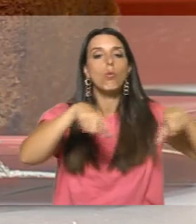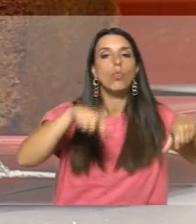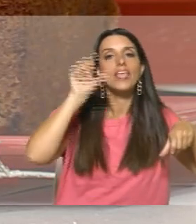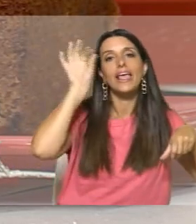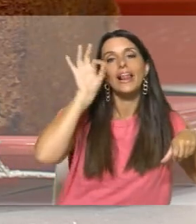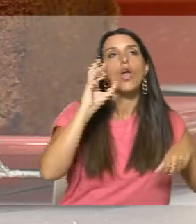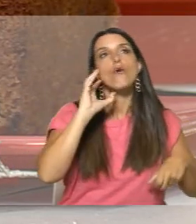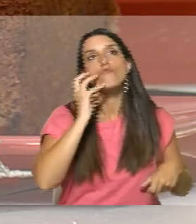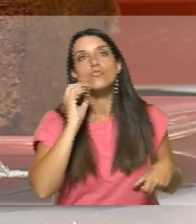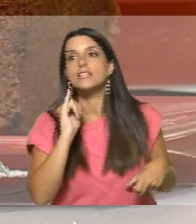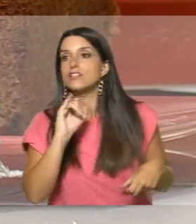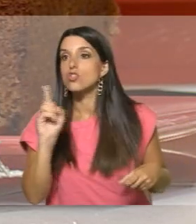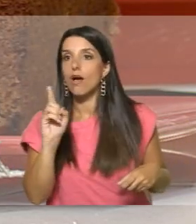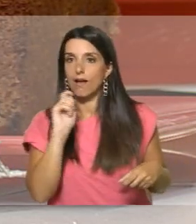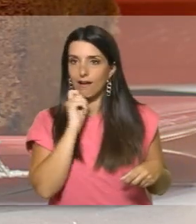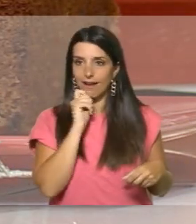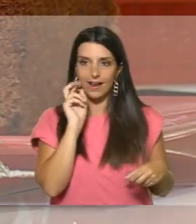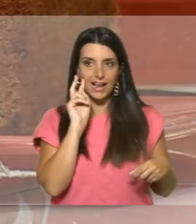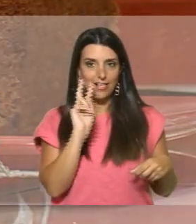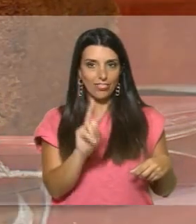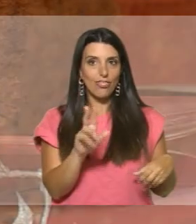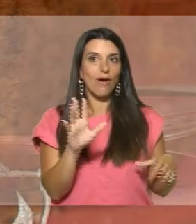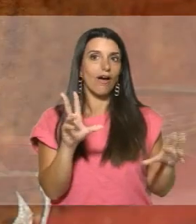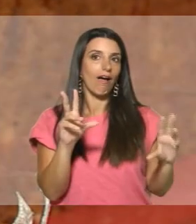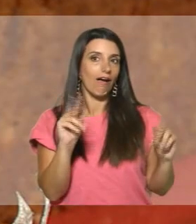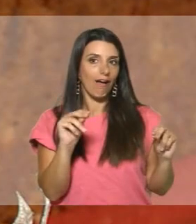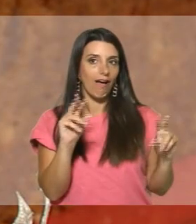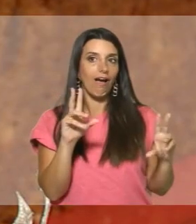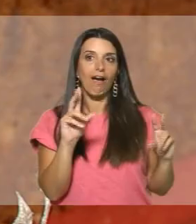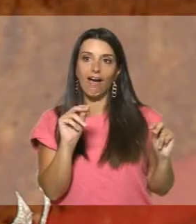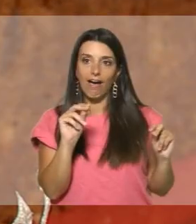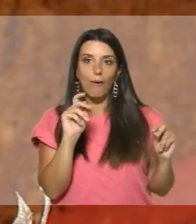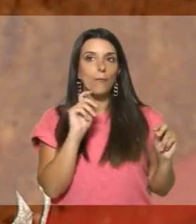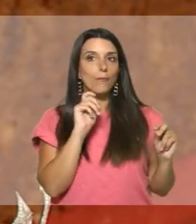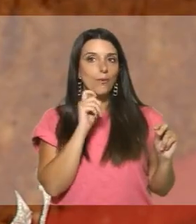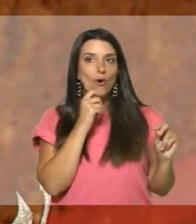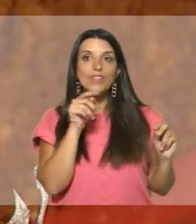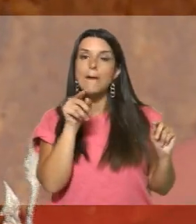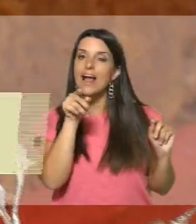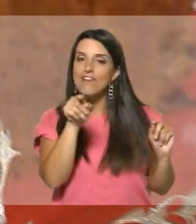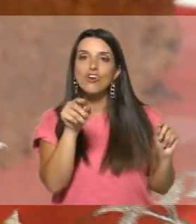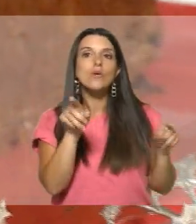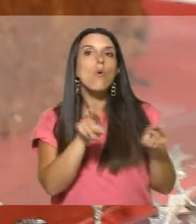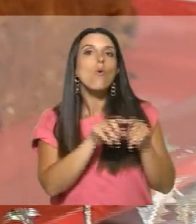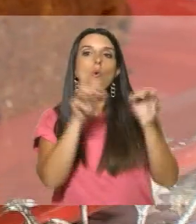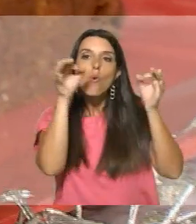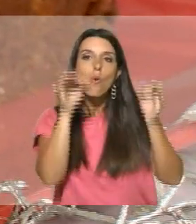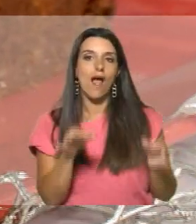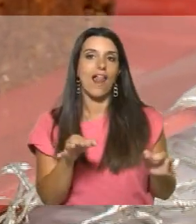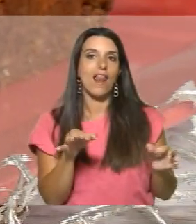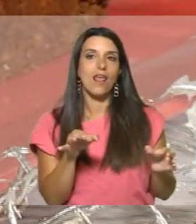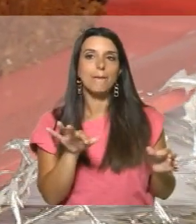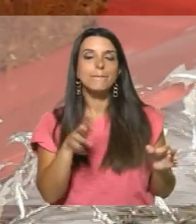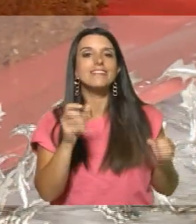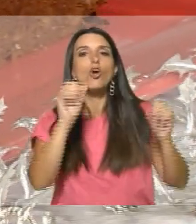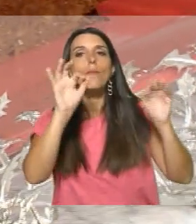Sin frutas, esto. Mirá qué lindo se ve. Mirá lo que es. Y te vamos a dar todos los piques para que a vos también pones esto, mirá. Porque además parece